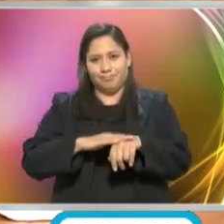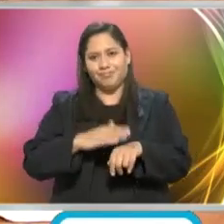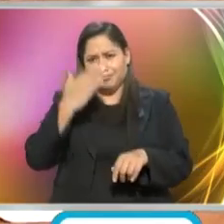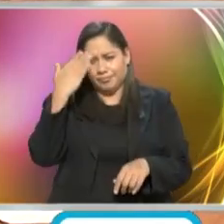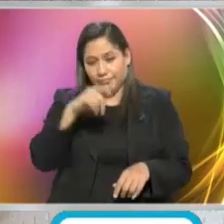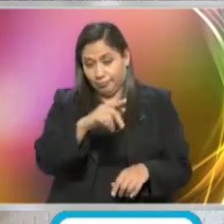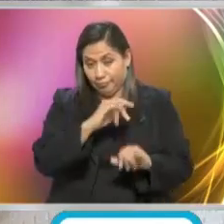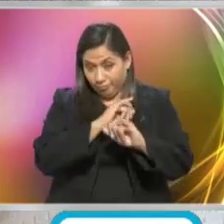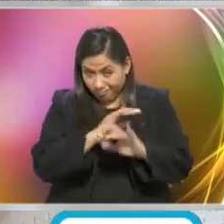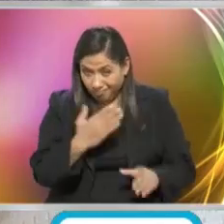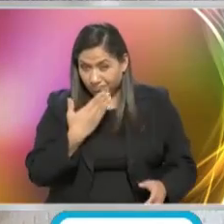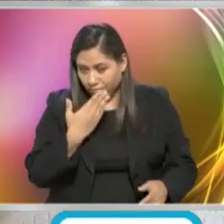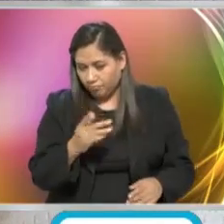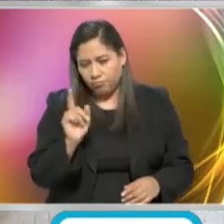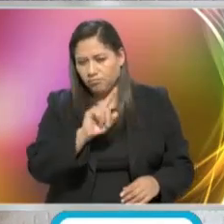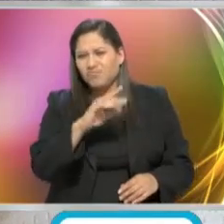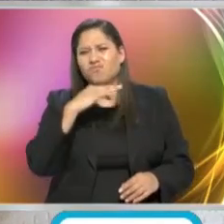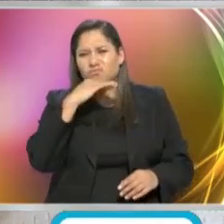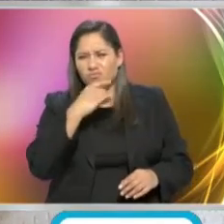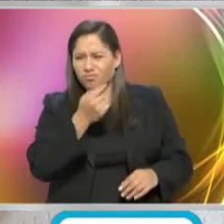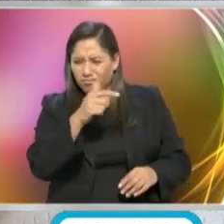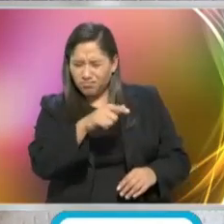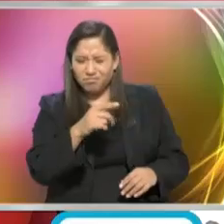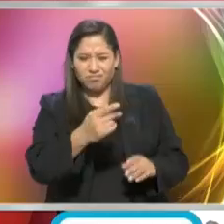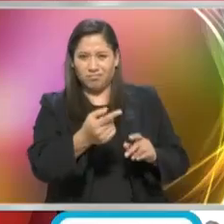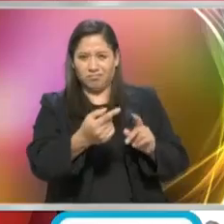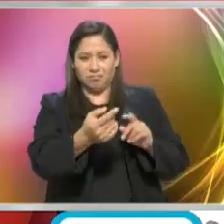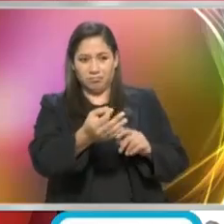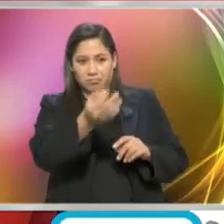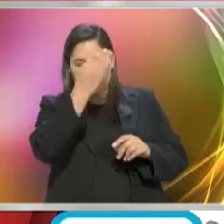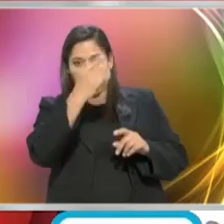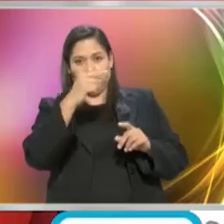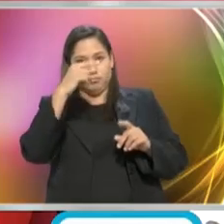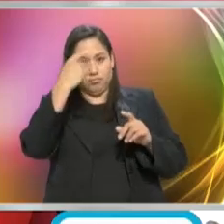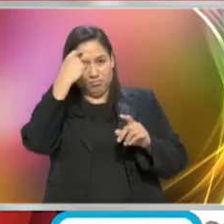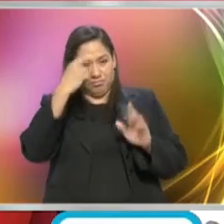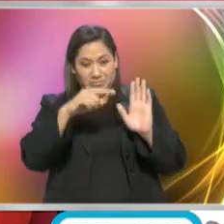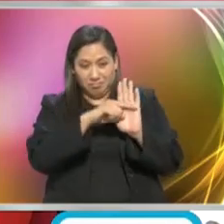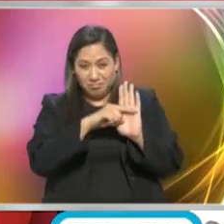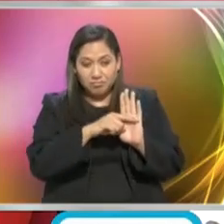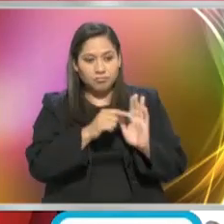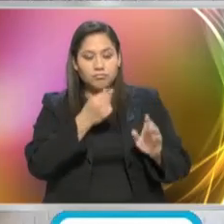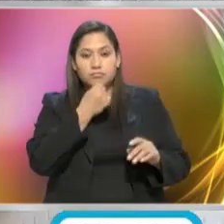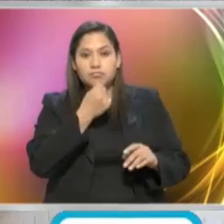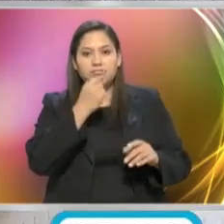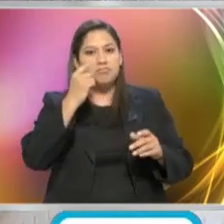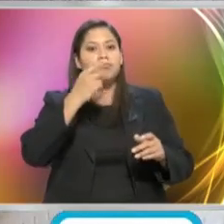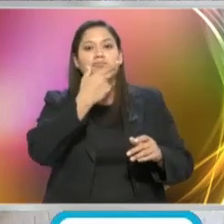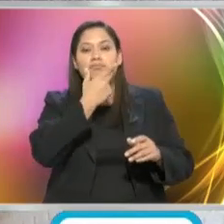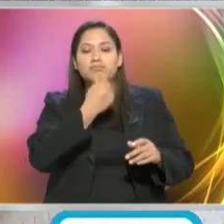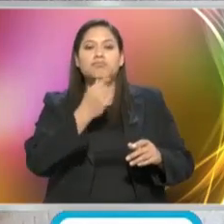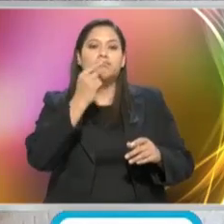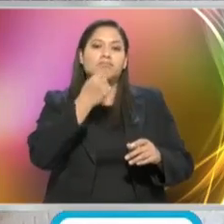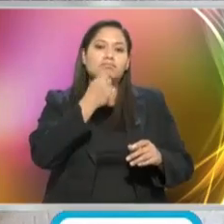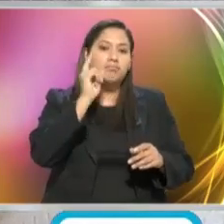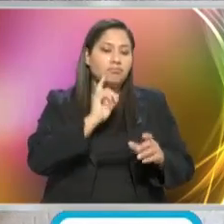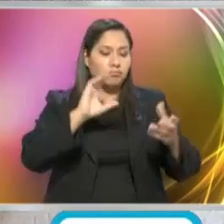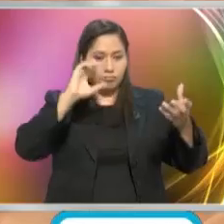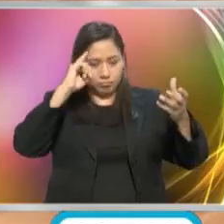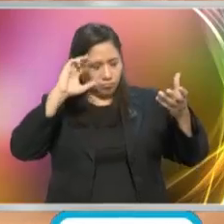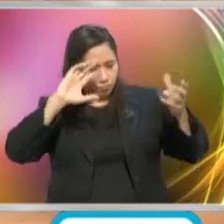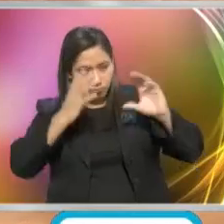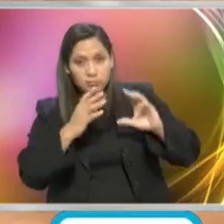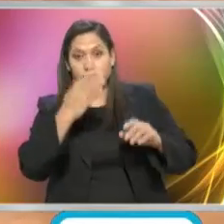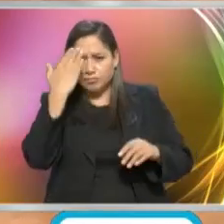buena fuente de información, que impacta de una manera muy negativa el desarrollo psicosexual de un niño o de una niña, y sabemos que tienen acceso a todo esto desde